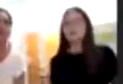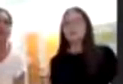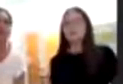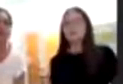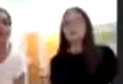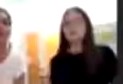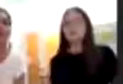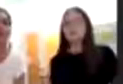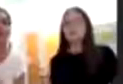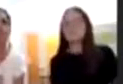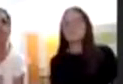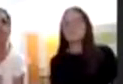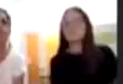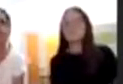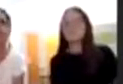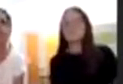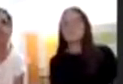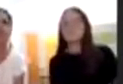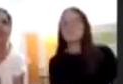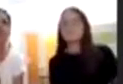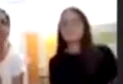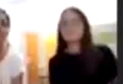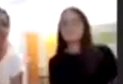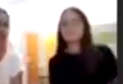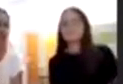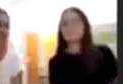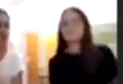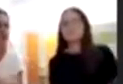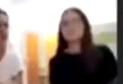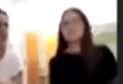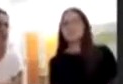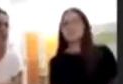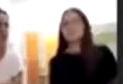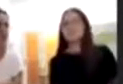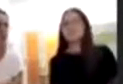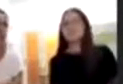tiene varios beneficios asociados.